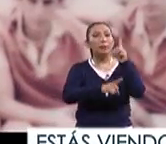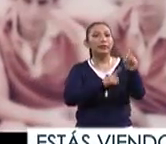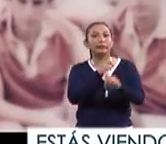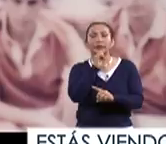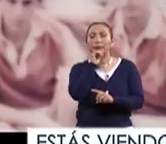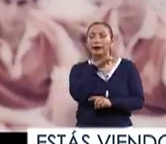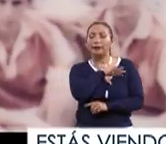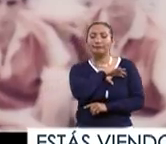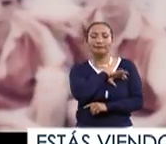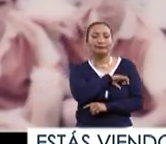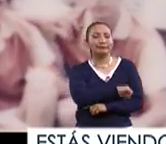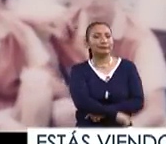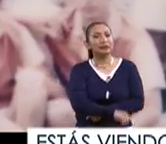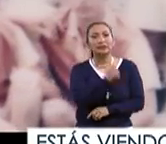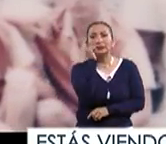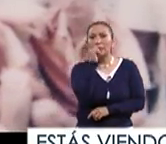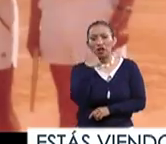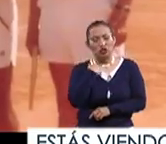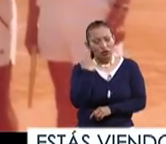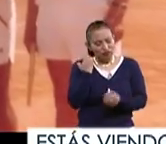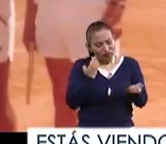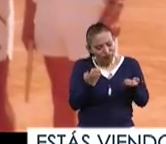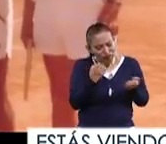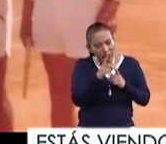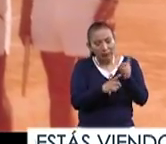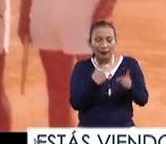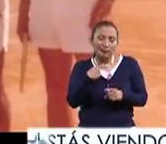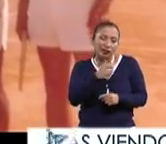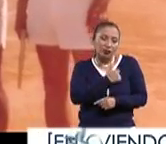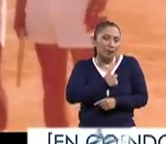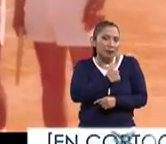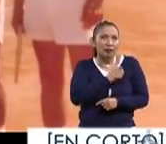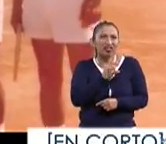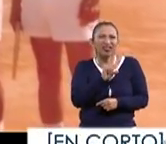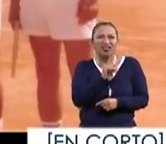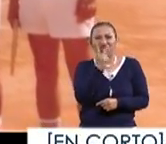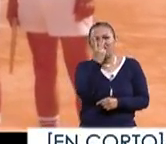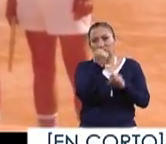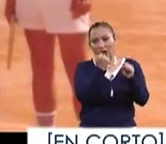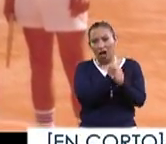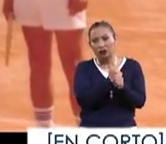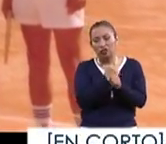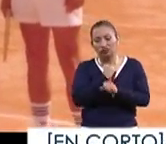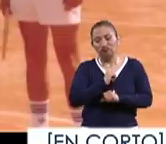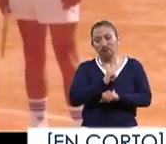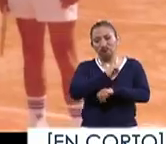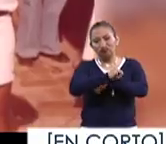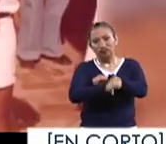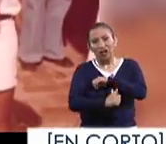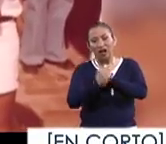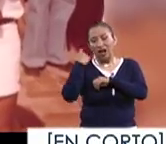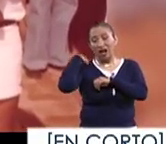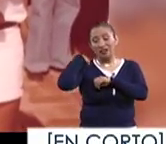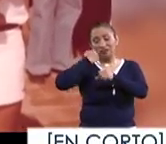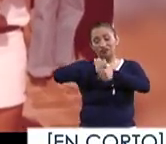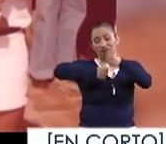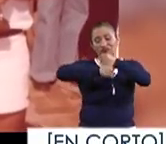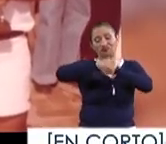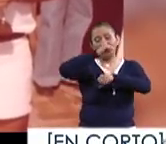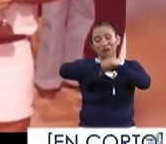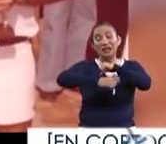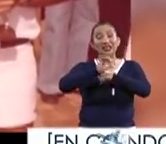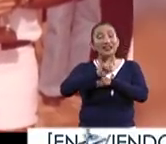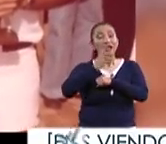deportes. Siempre fui deportista. Lamentablemente a los 32 años me operaron la primera vez de columna y a los